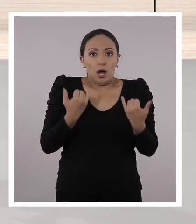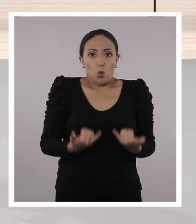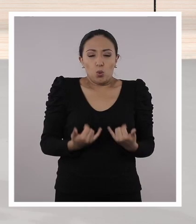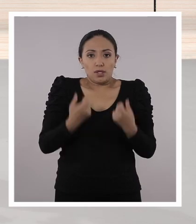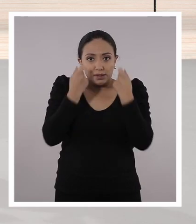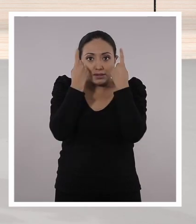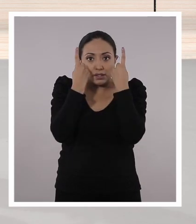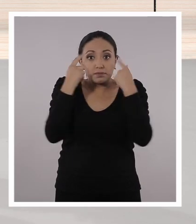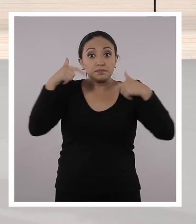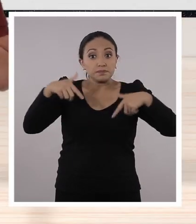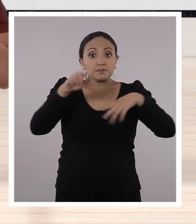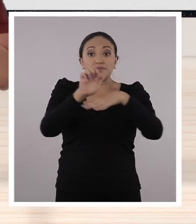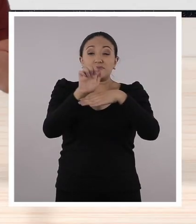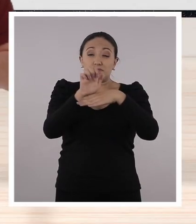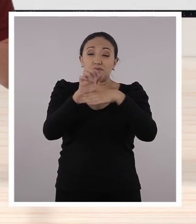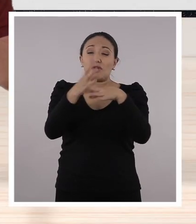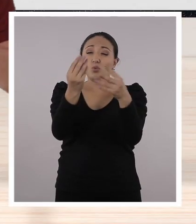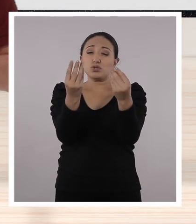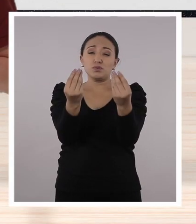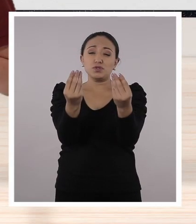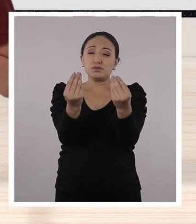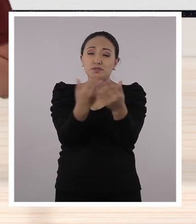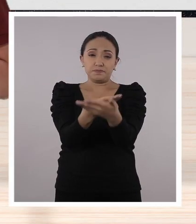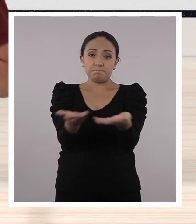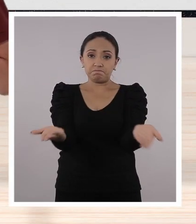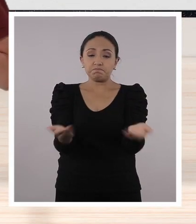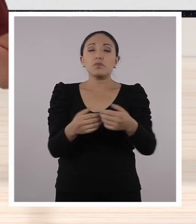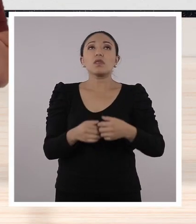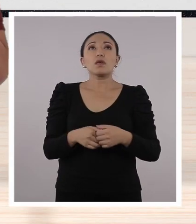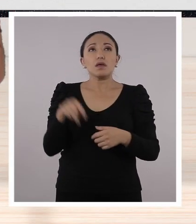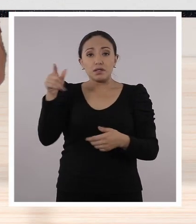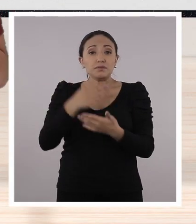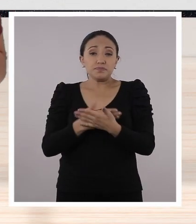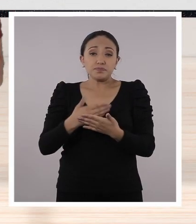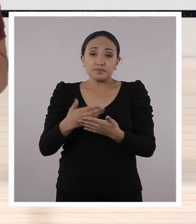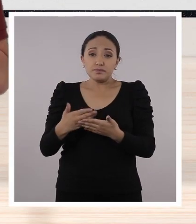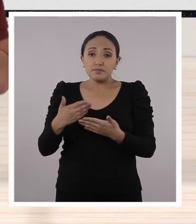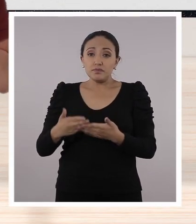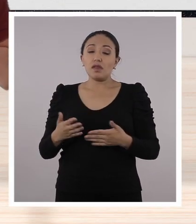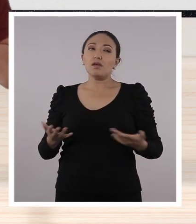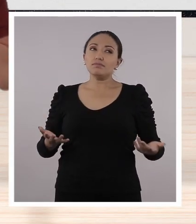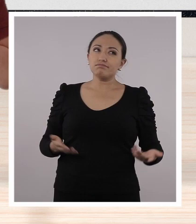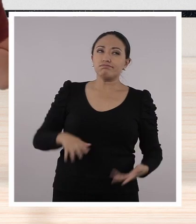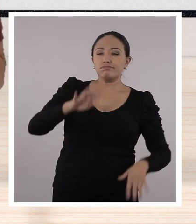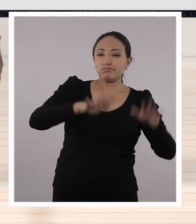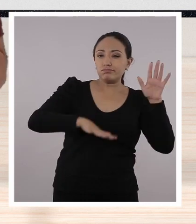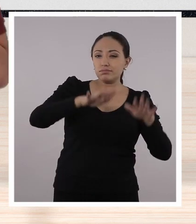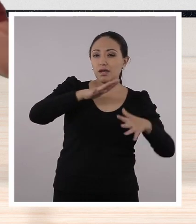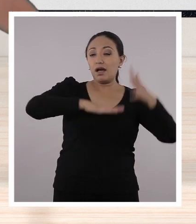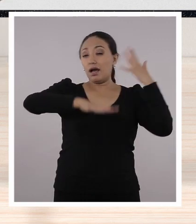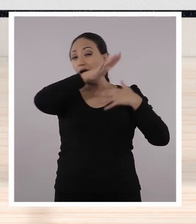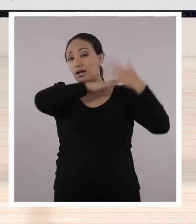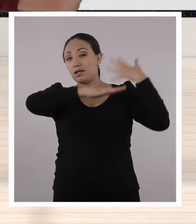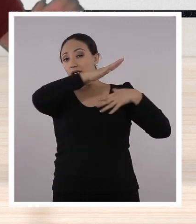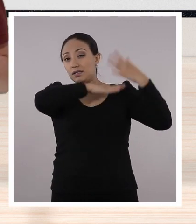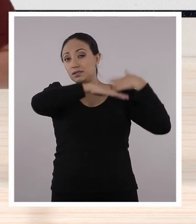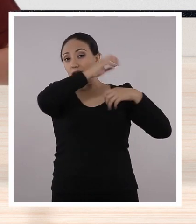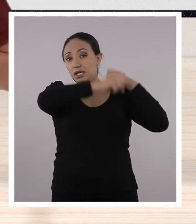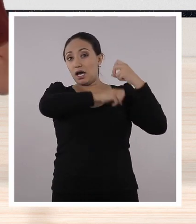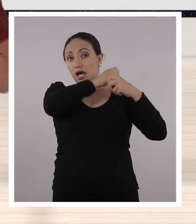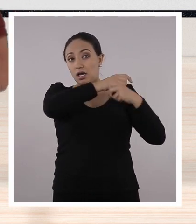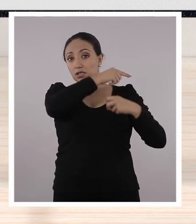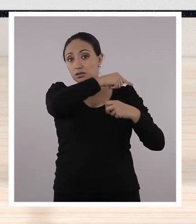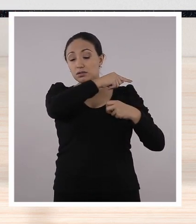viviendo. De hecho, en el Ecuador han sucedido muchos acontecimientos y cada uno de ellos, chicos y chicas, aunque sucedieron hace